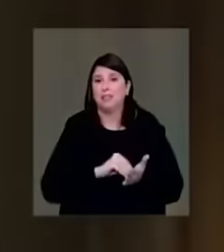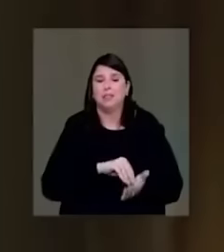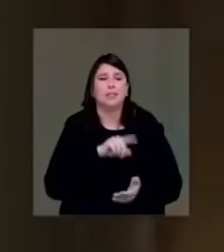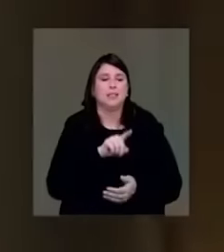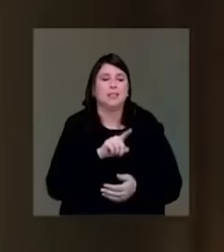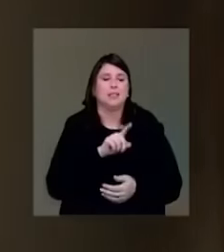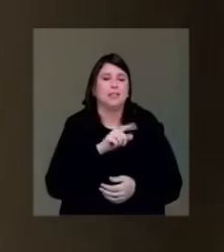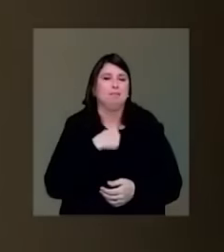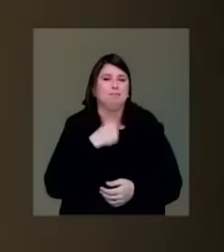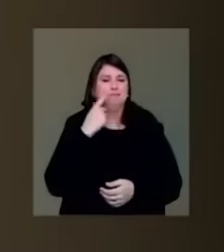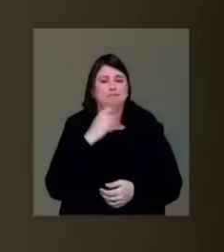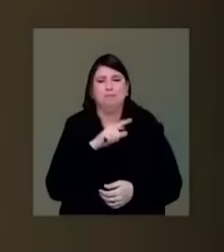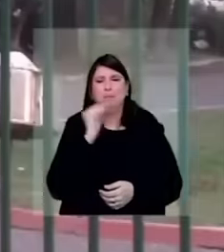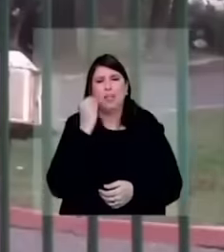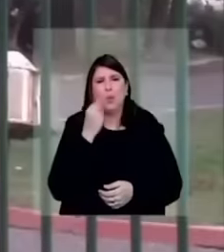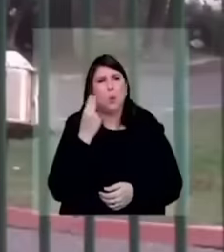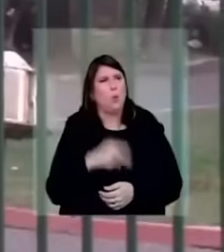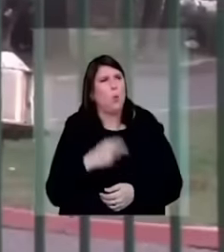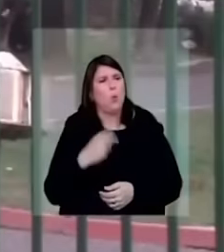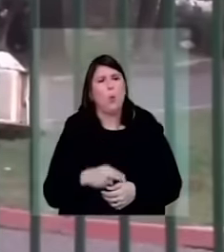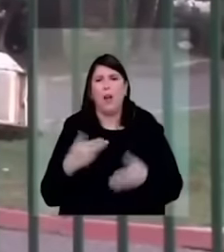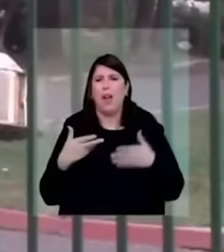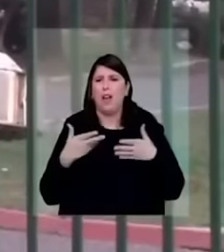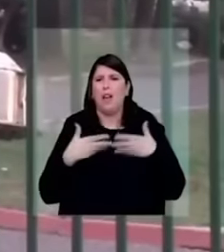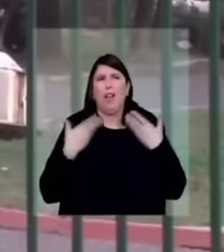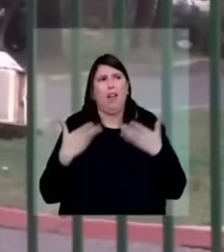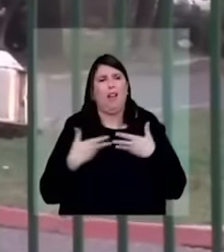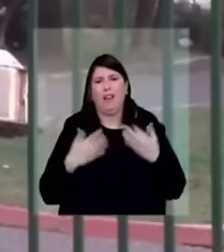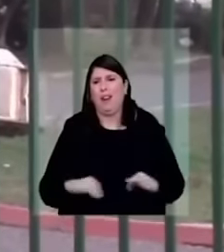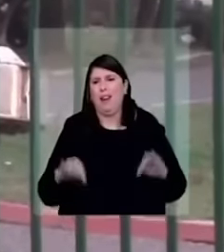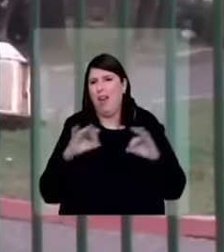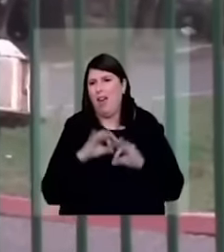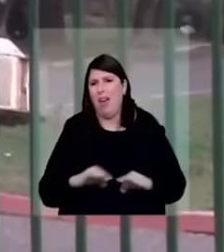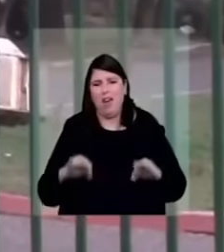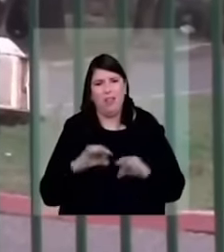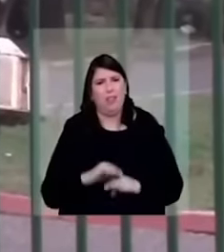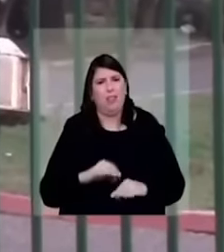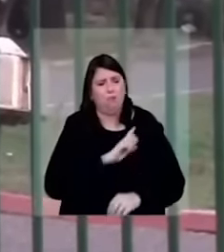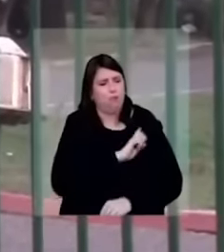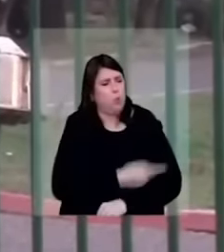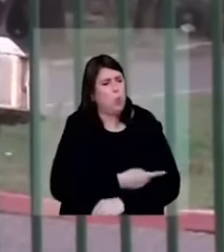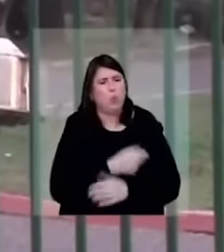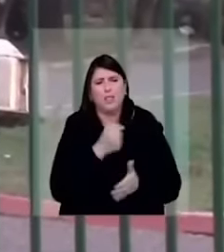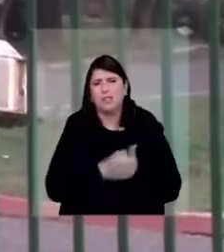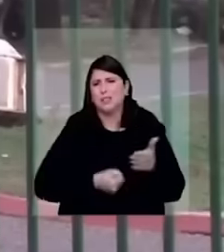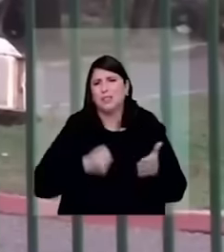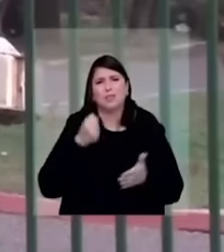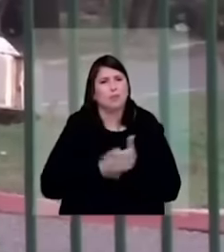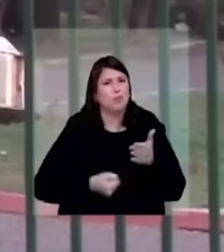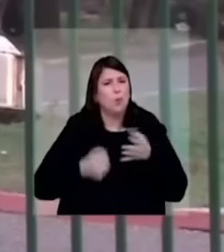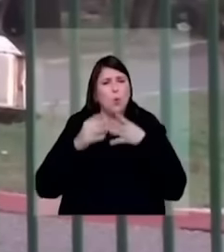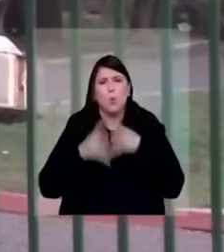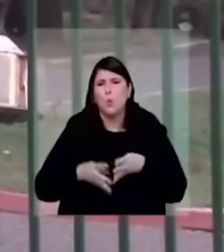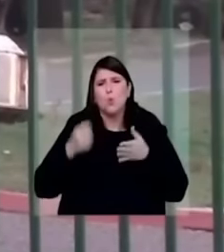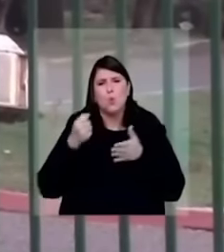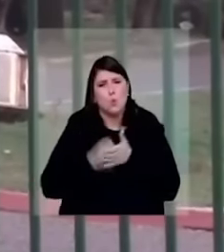diferencia. Nunca se quejó de nada, Genaro. Ella te puede decir que lo vivió al 100%, todo lo que generó el primer día. Nunca se